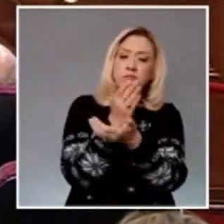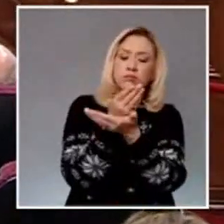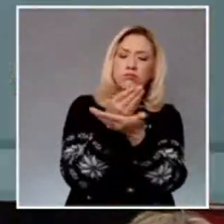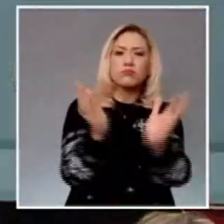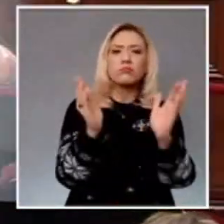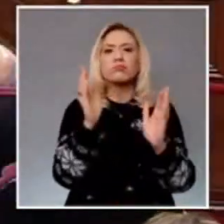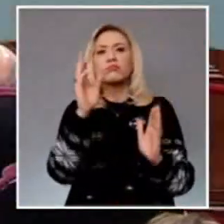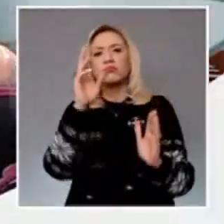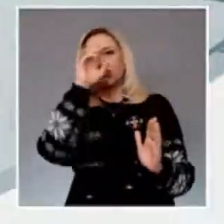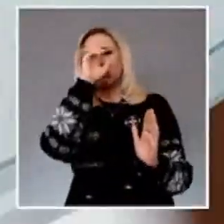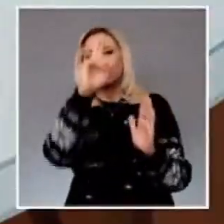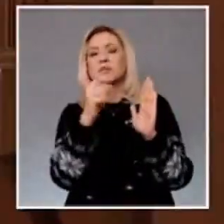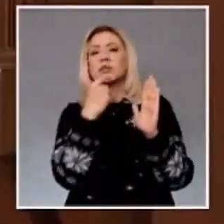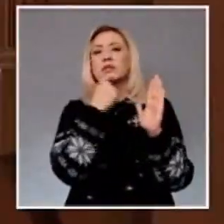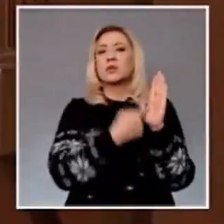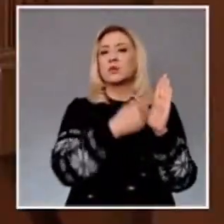constitucionales.